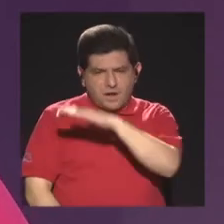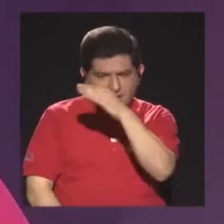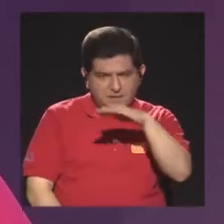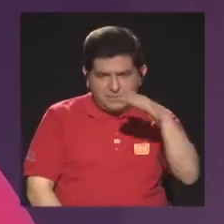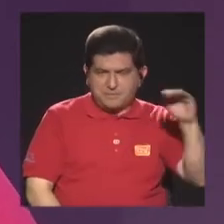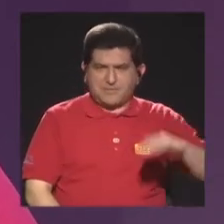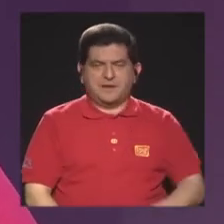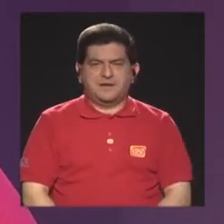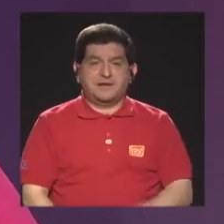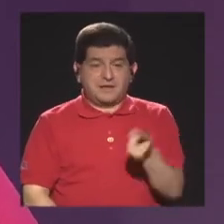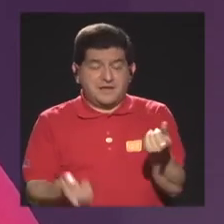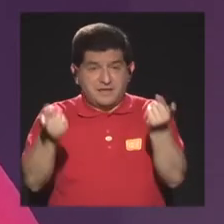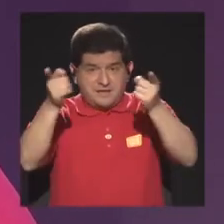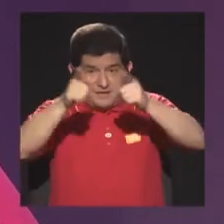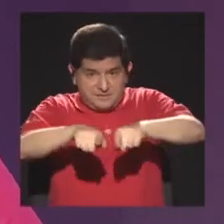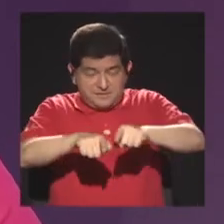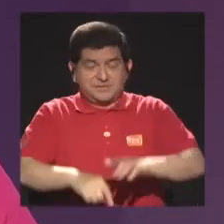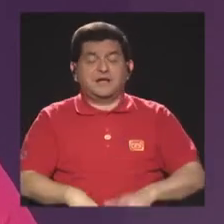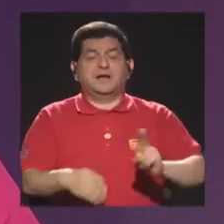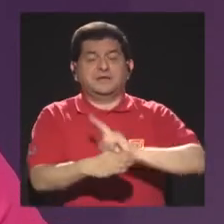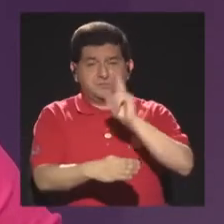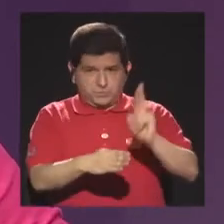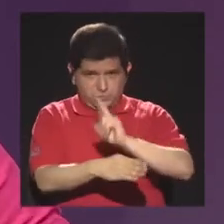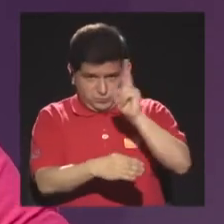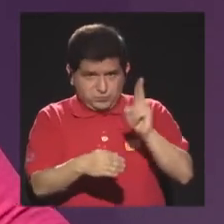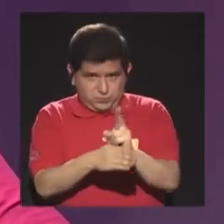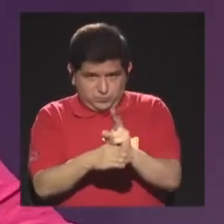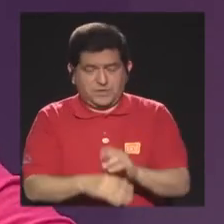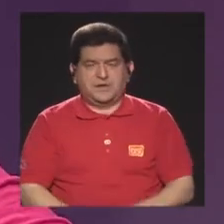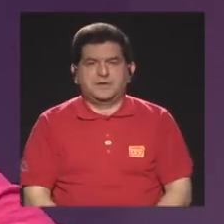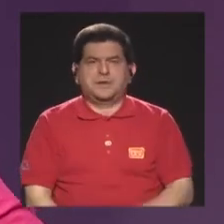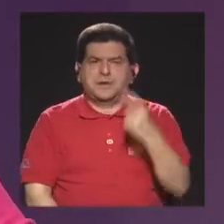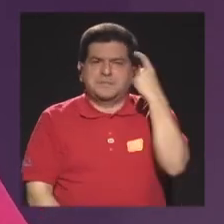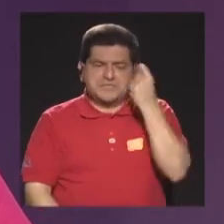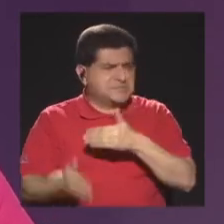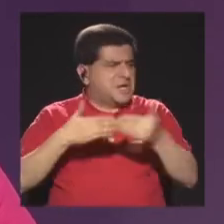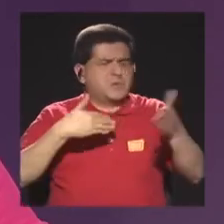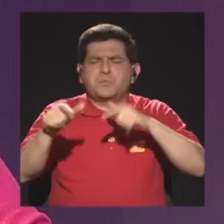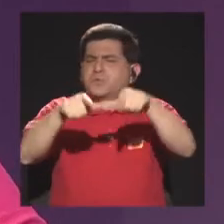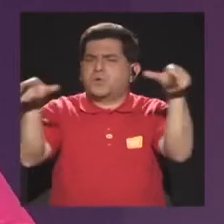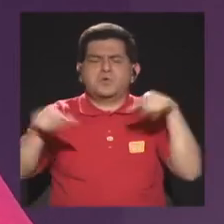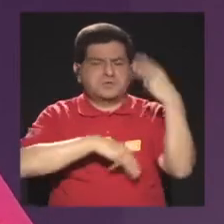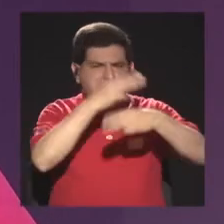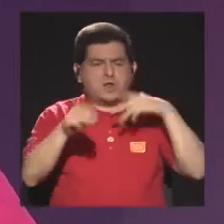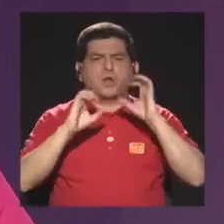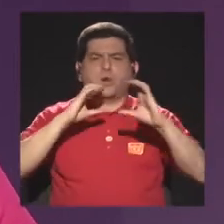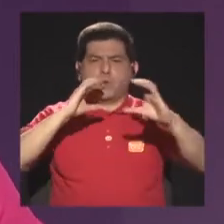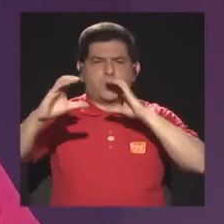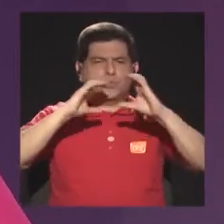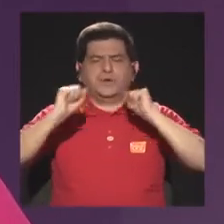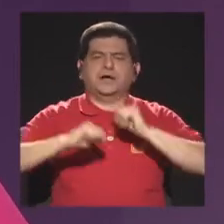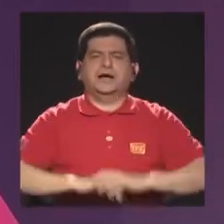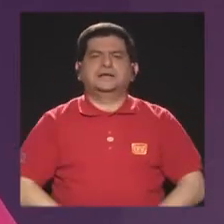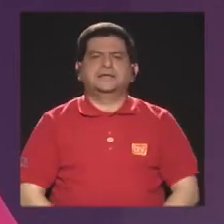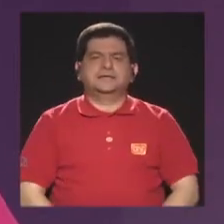alfabeto que se usa para que en cualquier lado del mundo usted se puede comunicar. Se llama